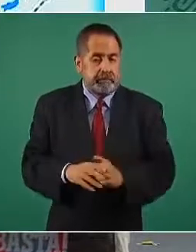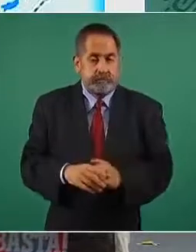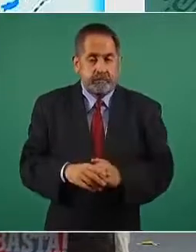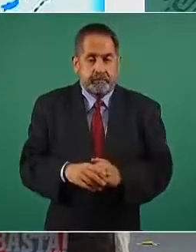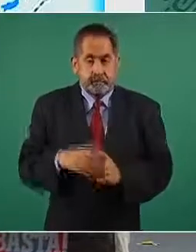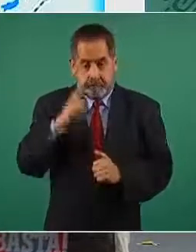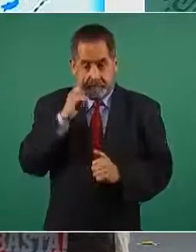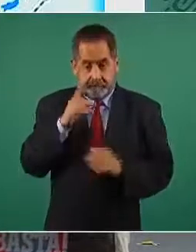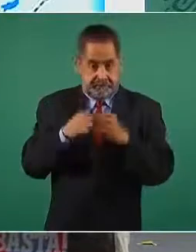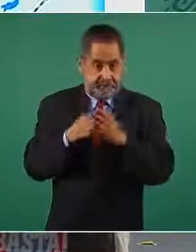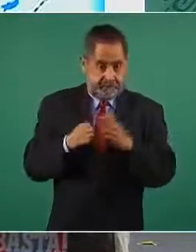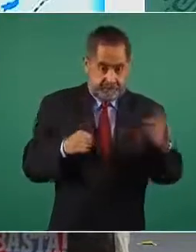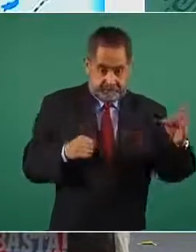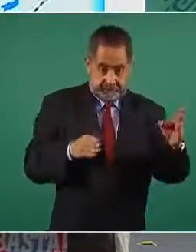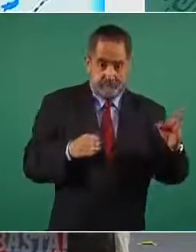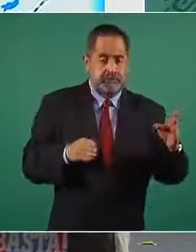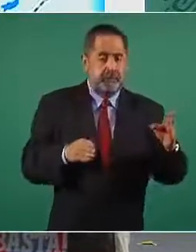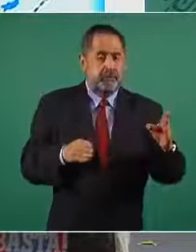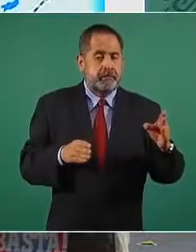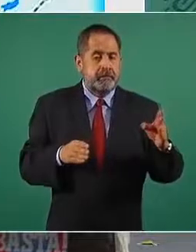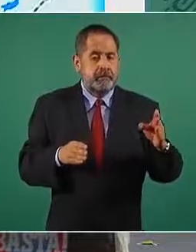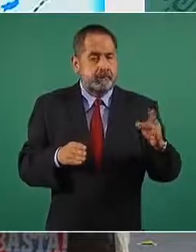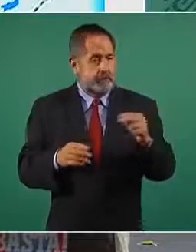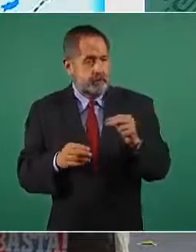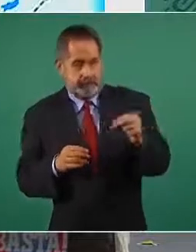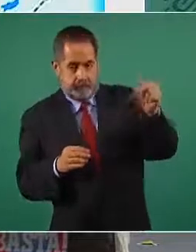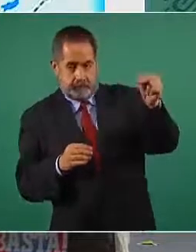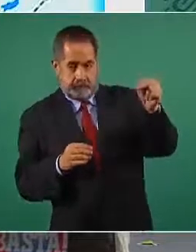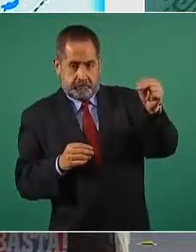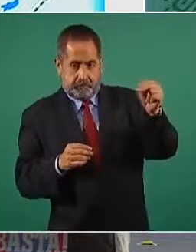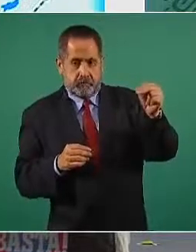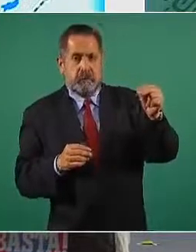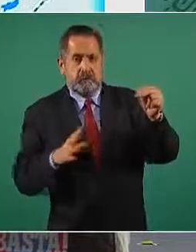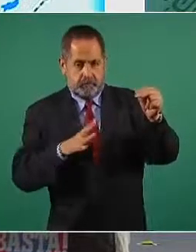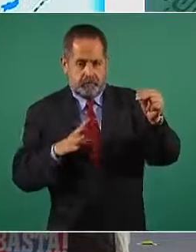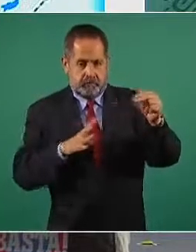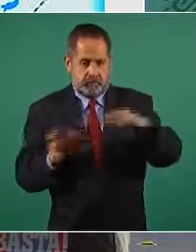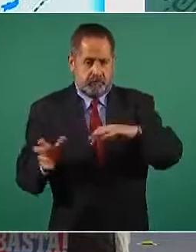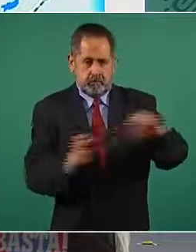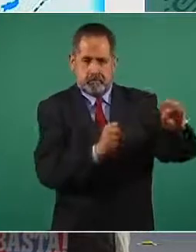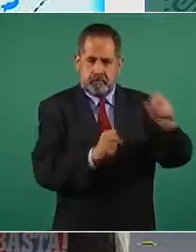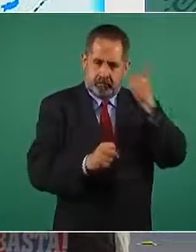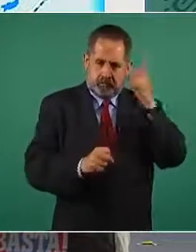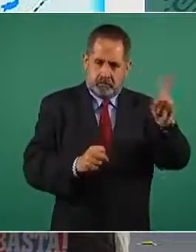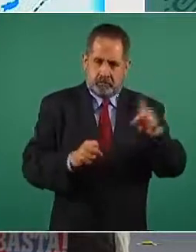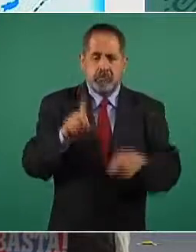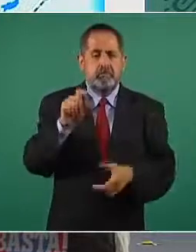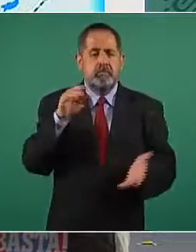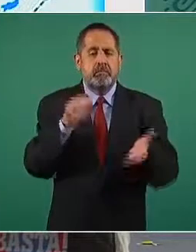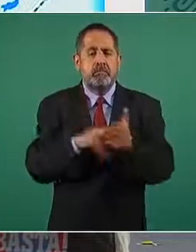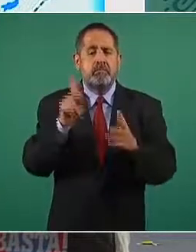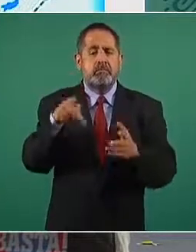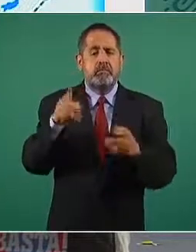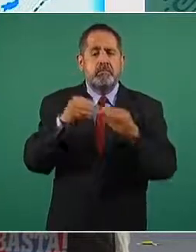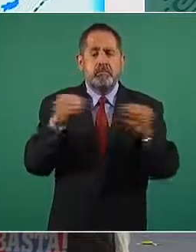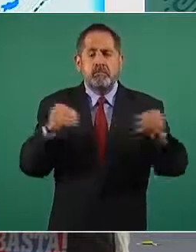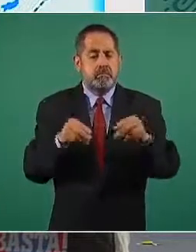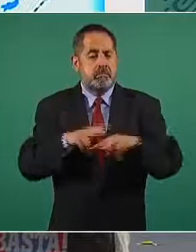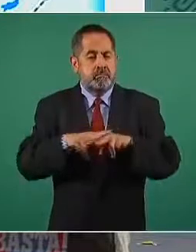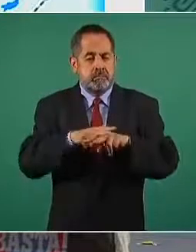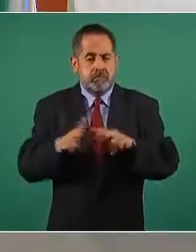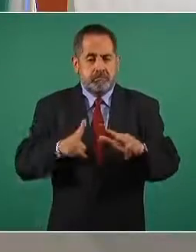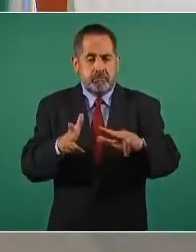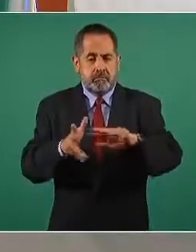De aquí para el norte, más de 20,000 kilómetros de